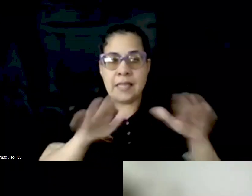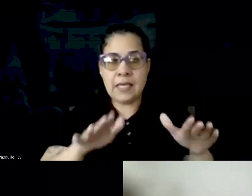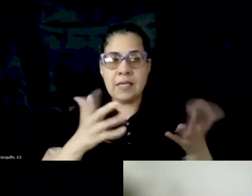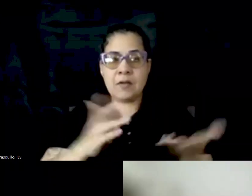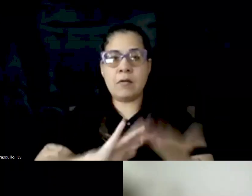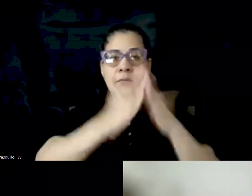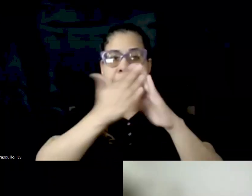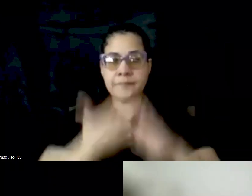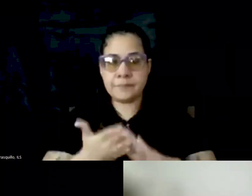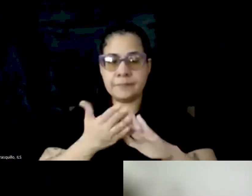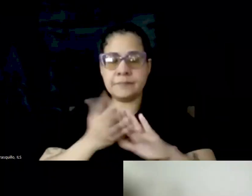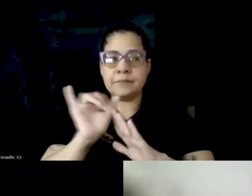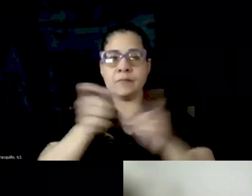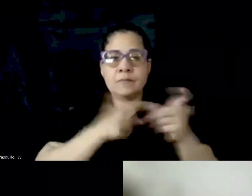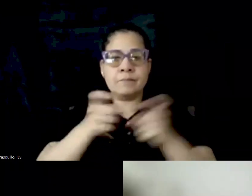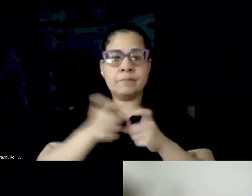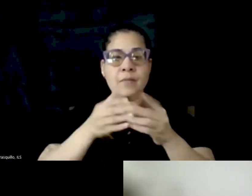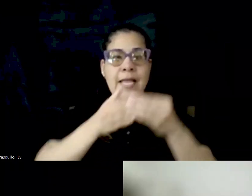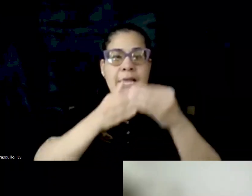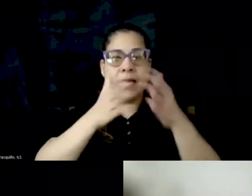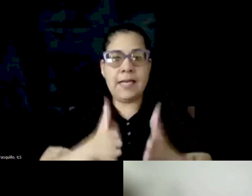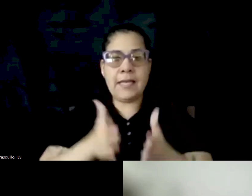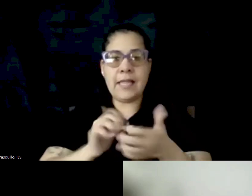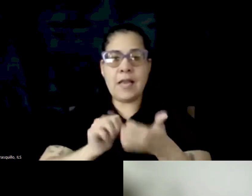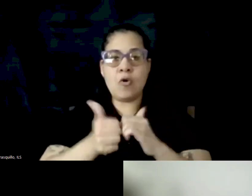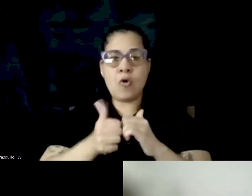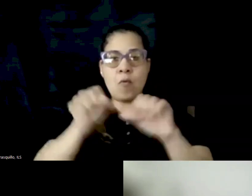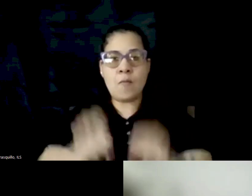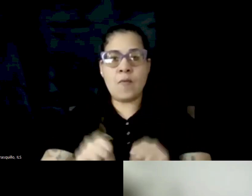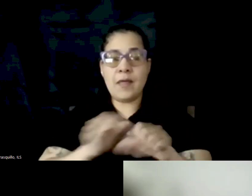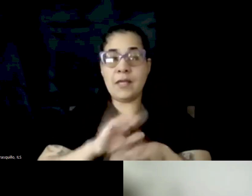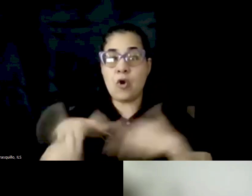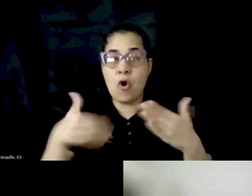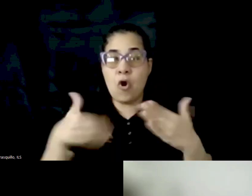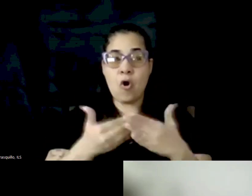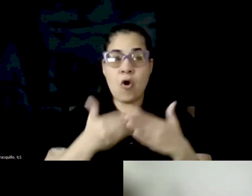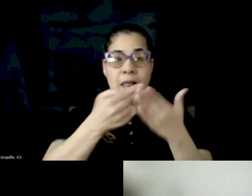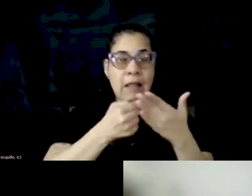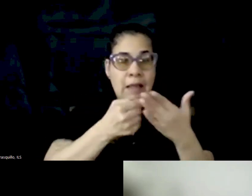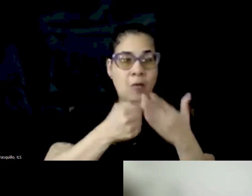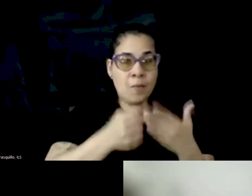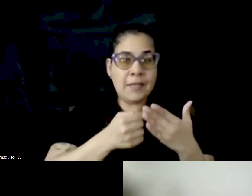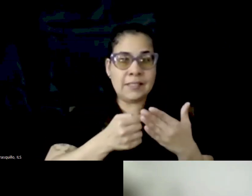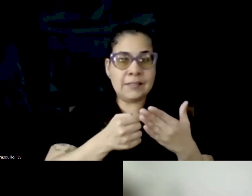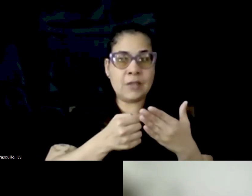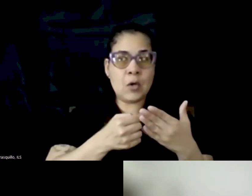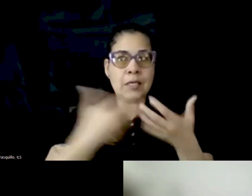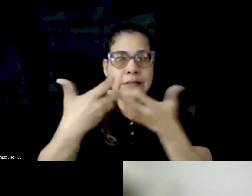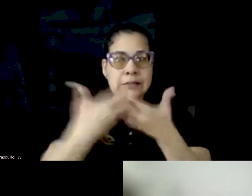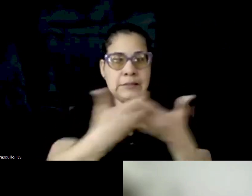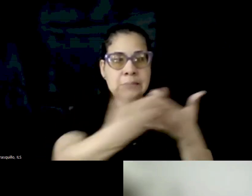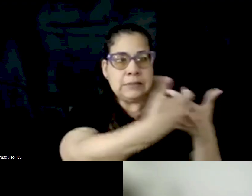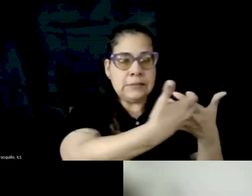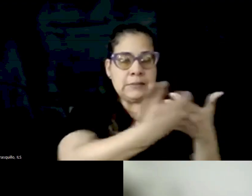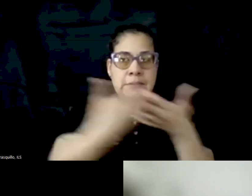el director, en el líder, en cómo une todo el hilo de todas estas conversaciones, ¿verdad? Y eso es una destreza que